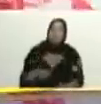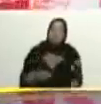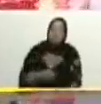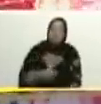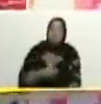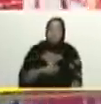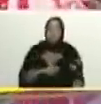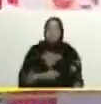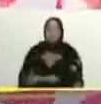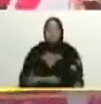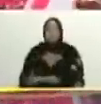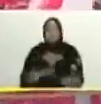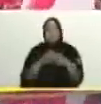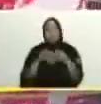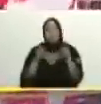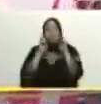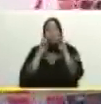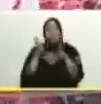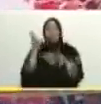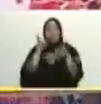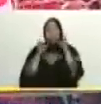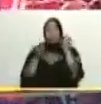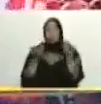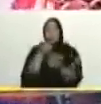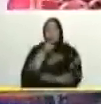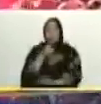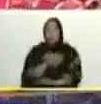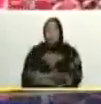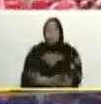y le pregunto a todos los que nos ven y nos escuchan.